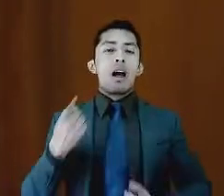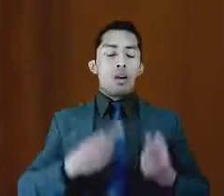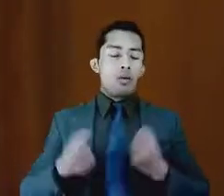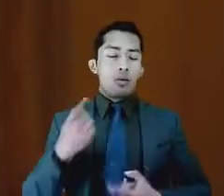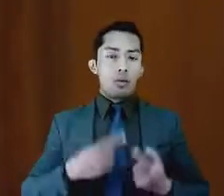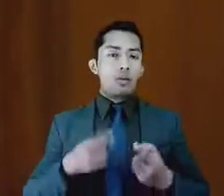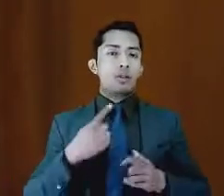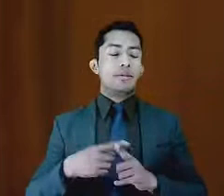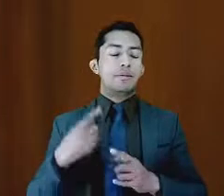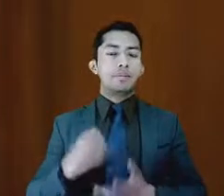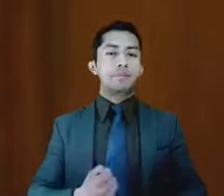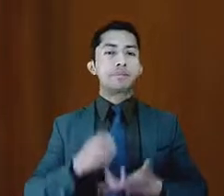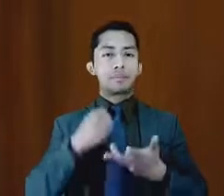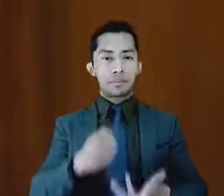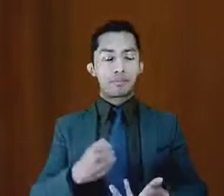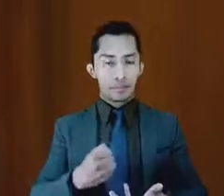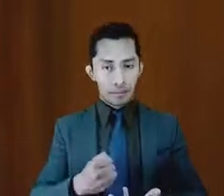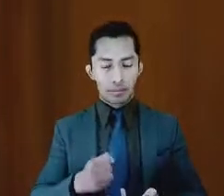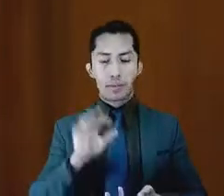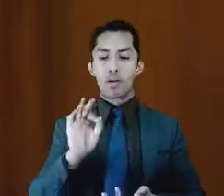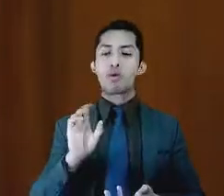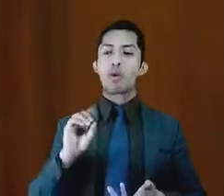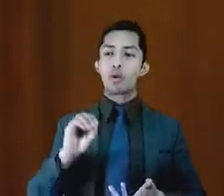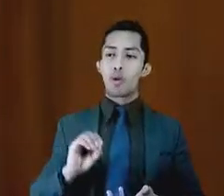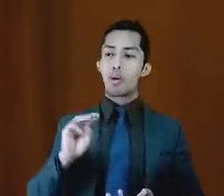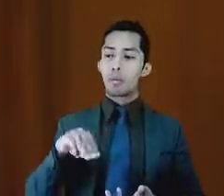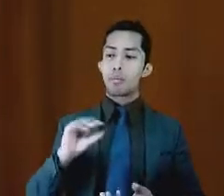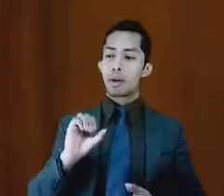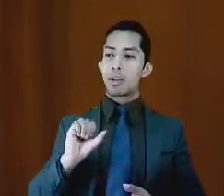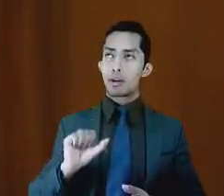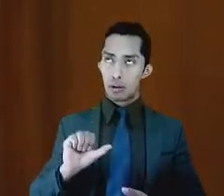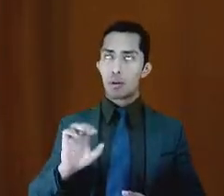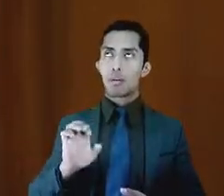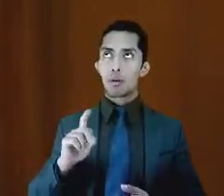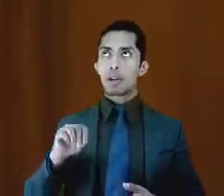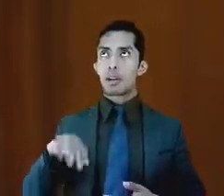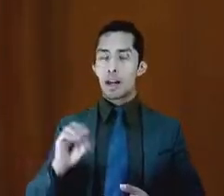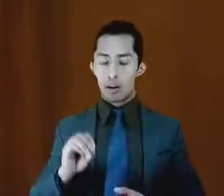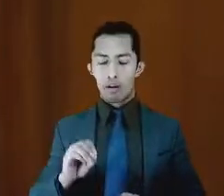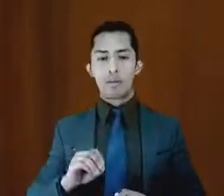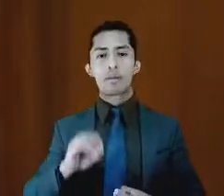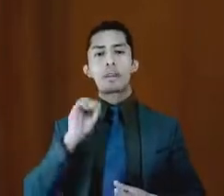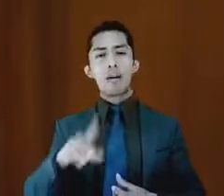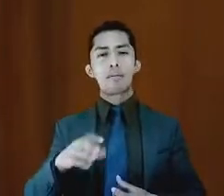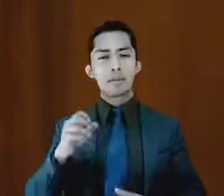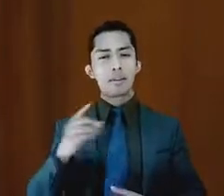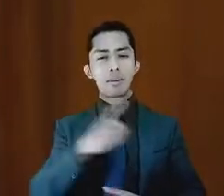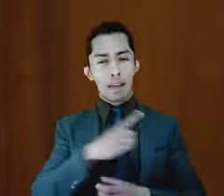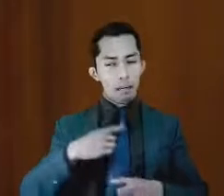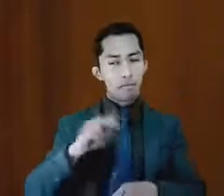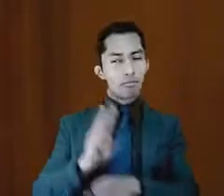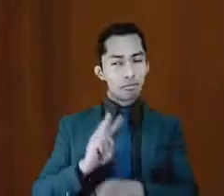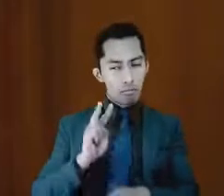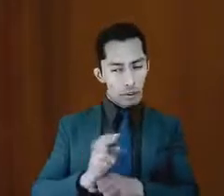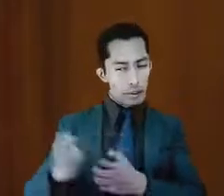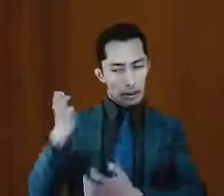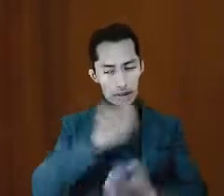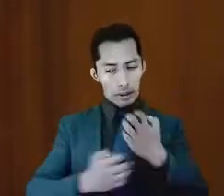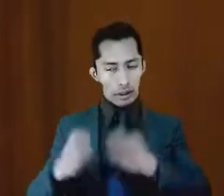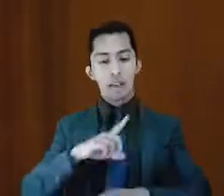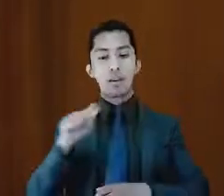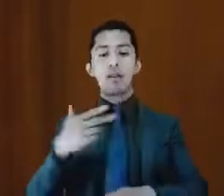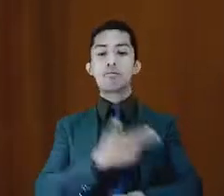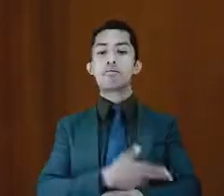que entregarán a través del Fondo Metropolitano, así como el seguimiento, control y rendición de